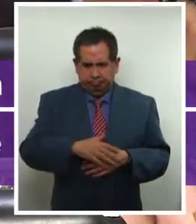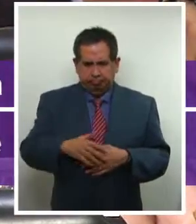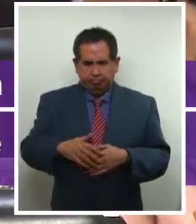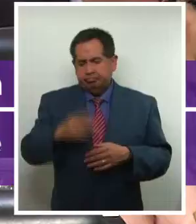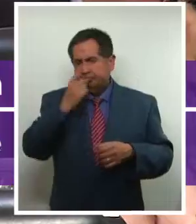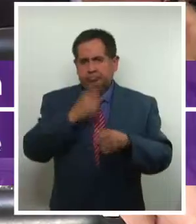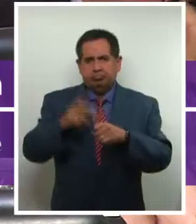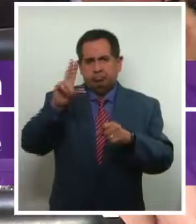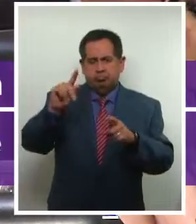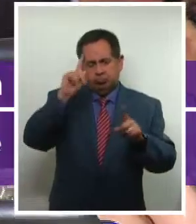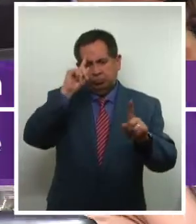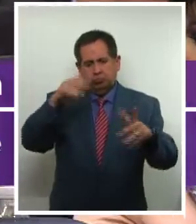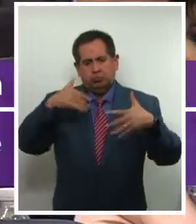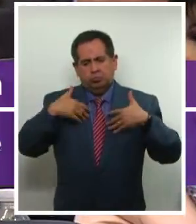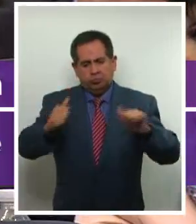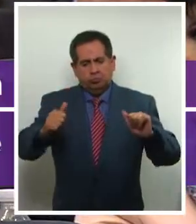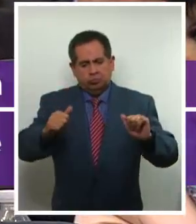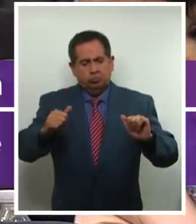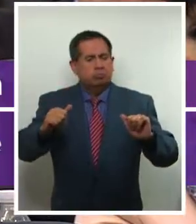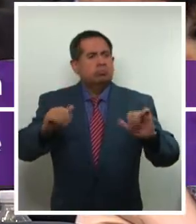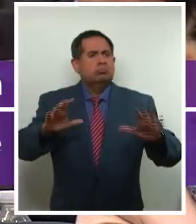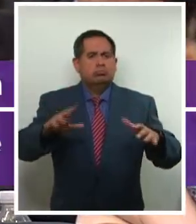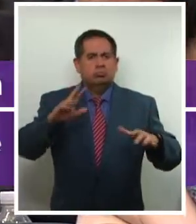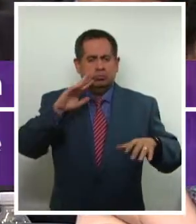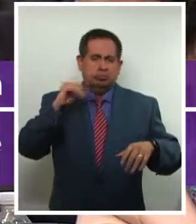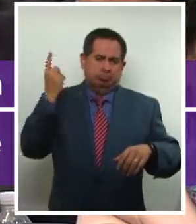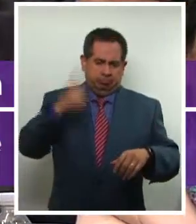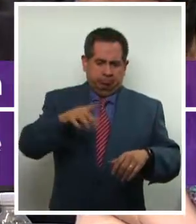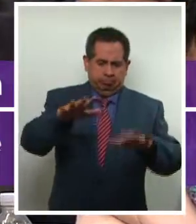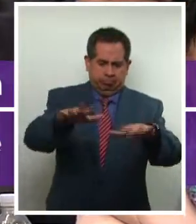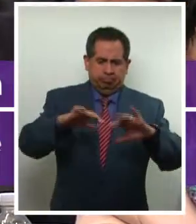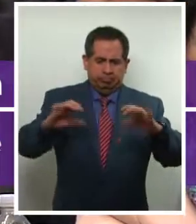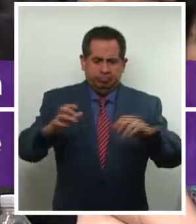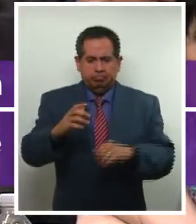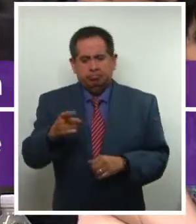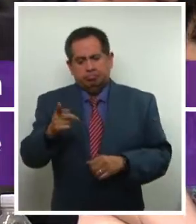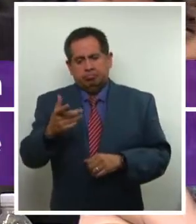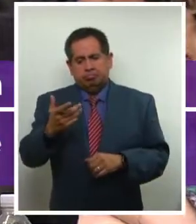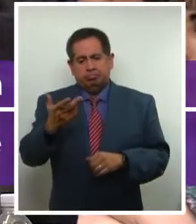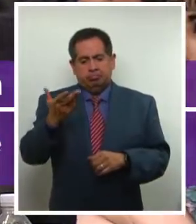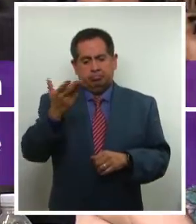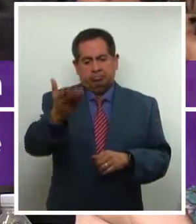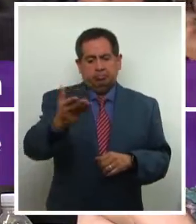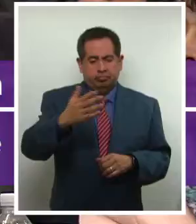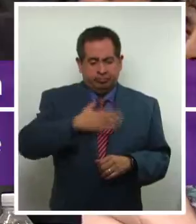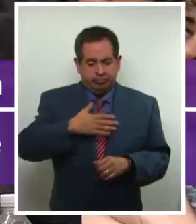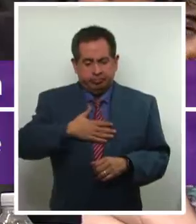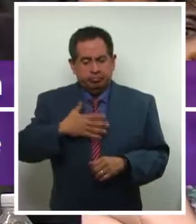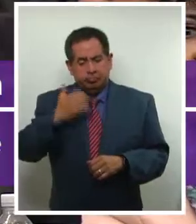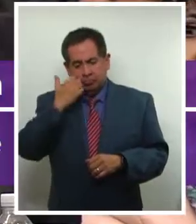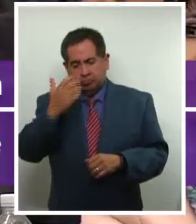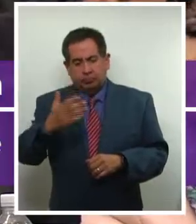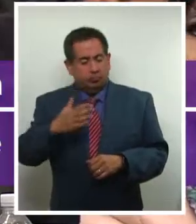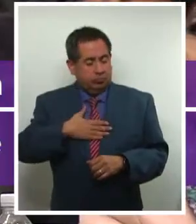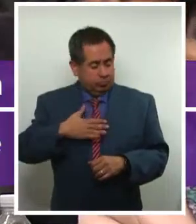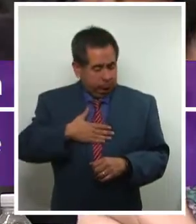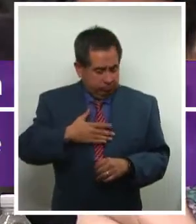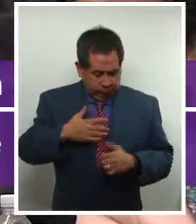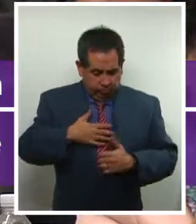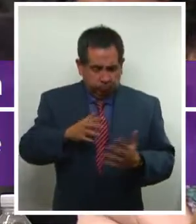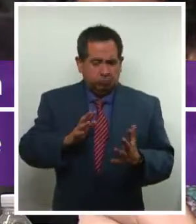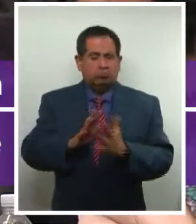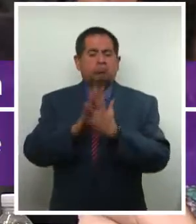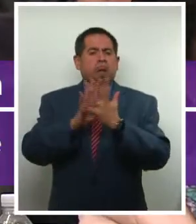contra, entenderé que esa es la voluntad, pero por lo pronto creo que más me interesa lograr, como ciudadano que he